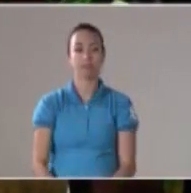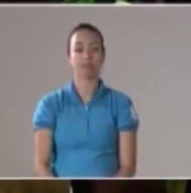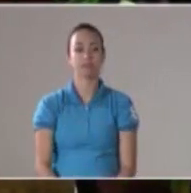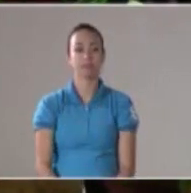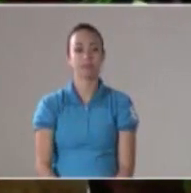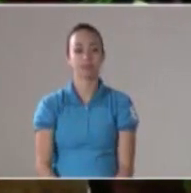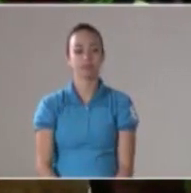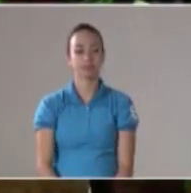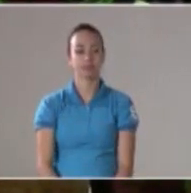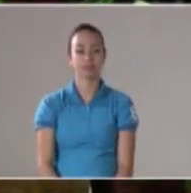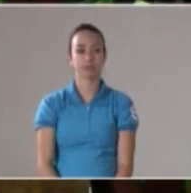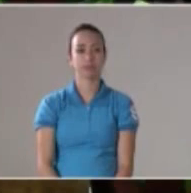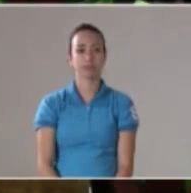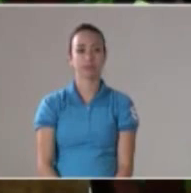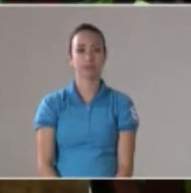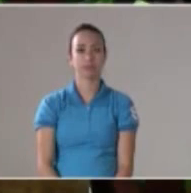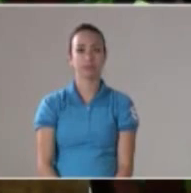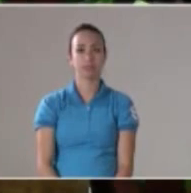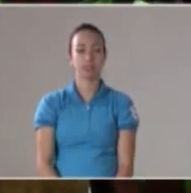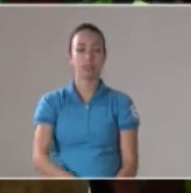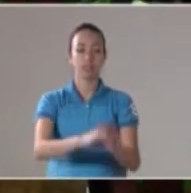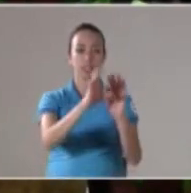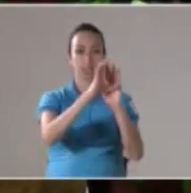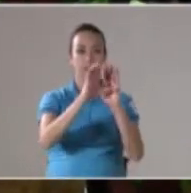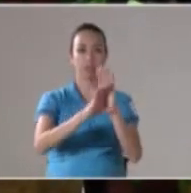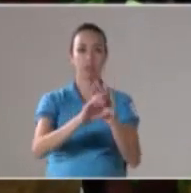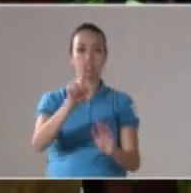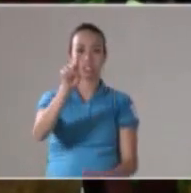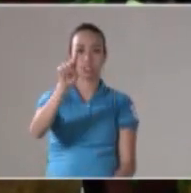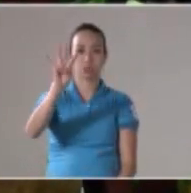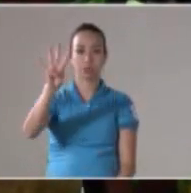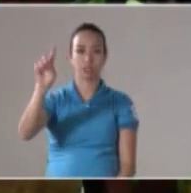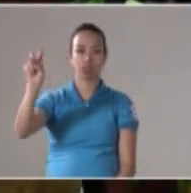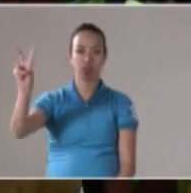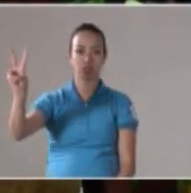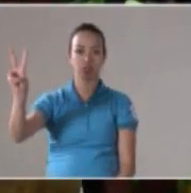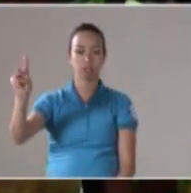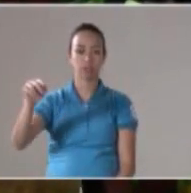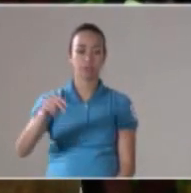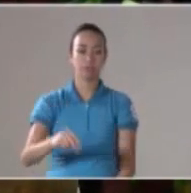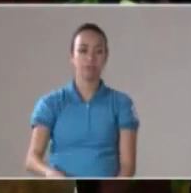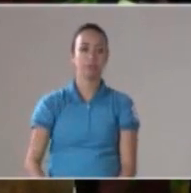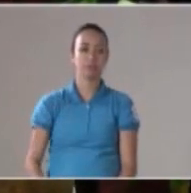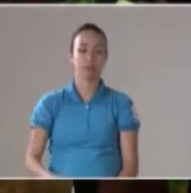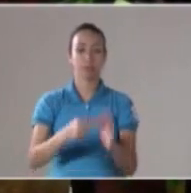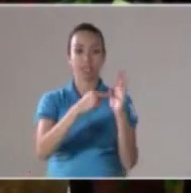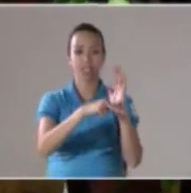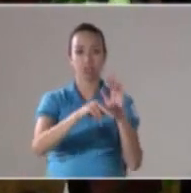¿A quién? ¿Siento qué? ¿42? 43. ¿Ese te tocó a ti? 143:11.